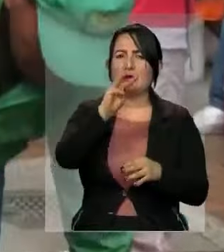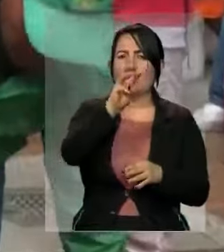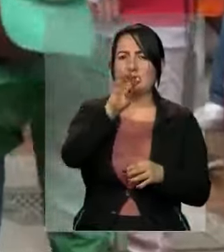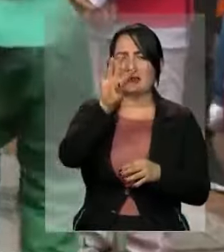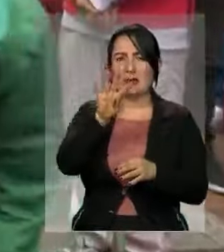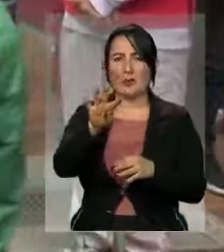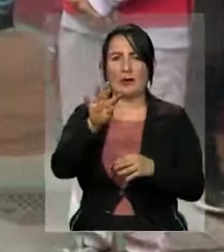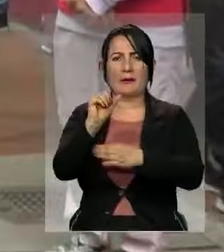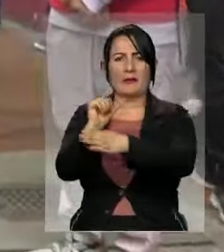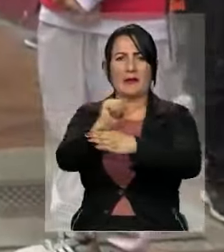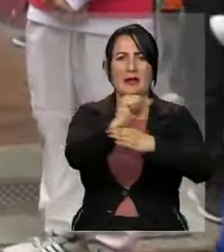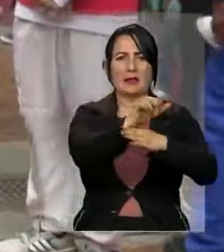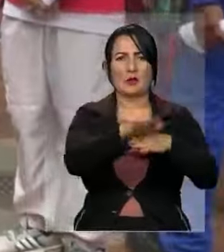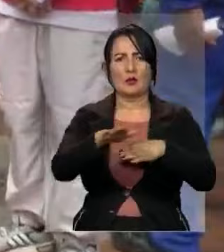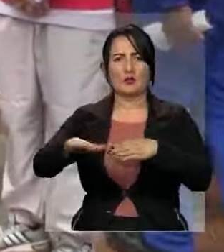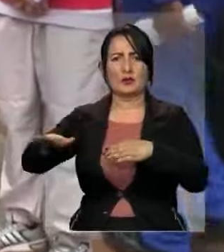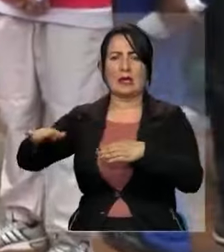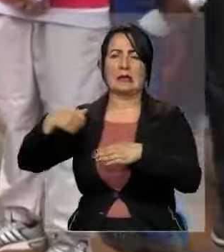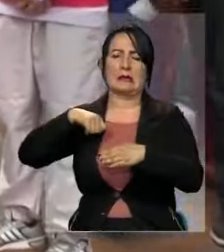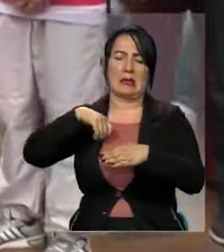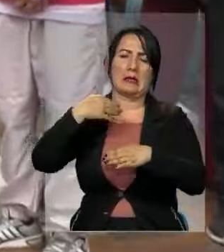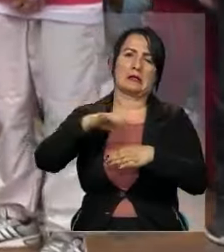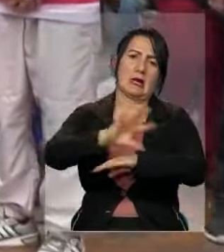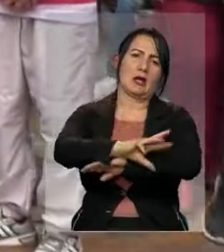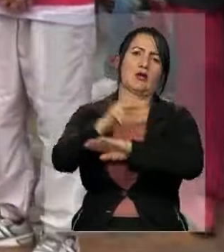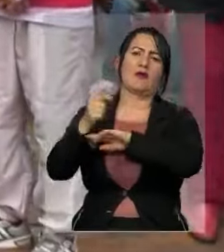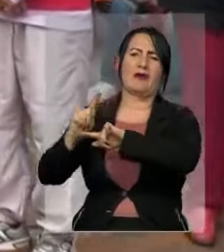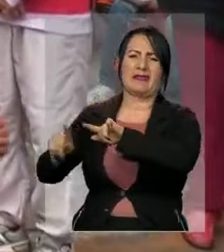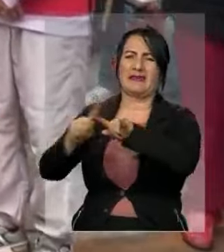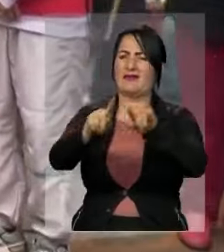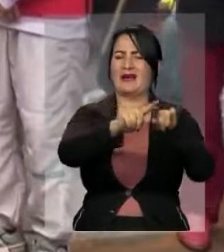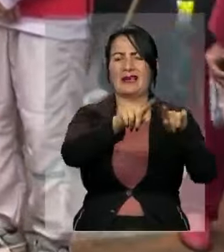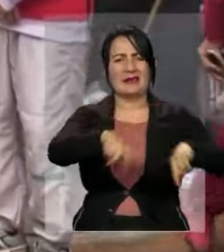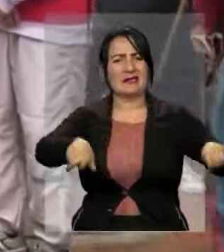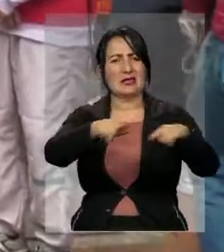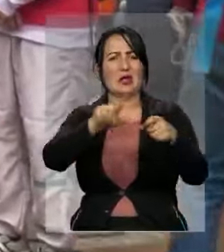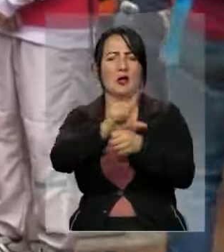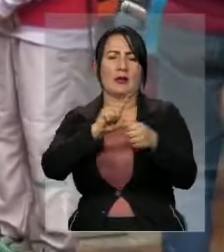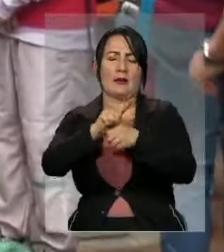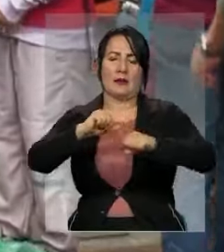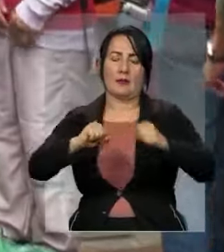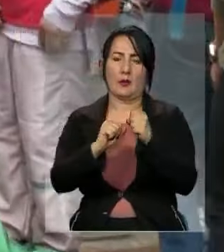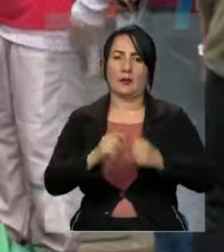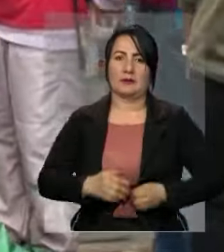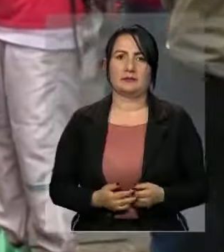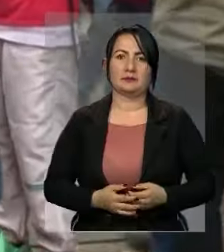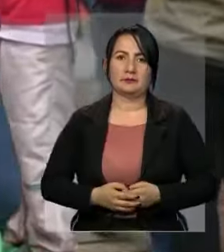84 vehículos que habían sido robados en diferentes localidades de Bogotá.